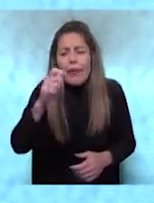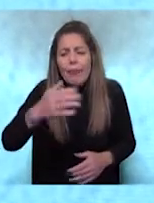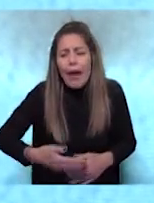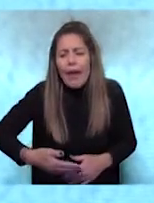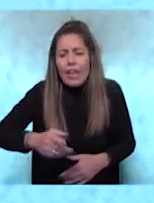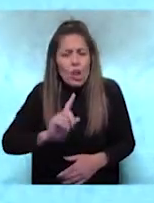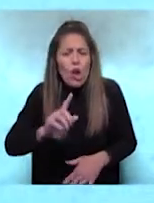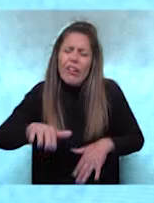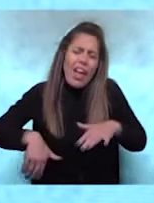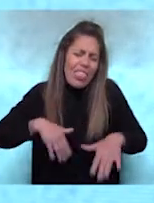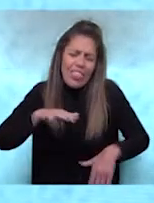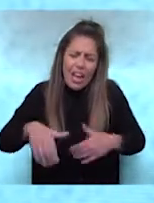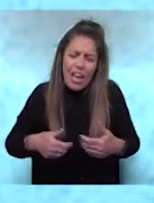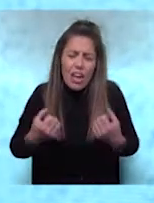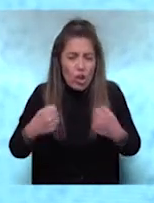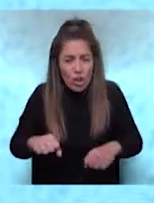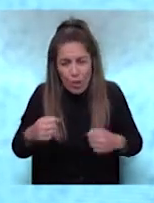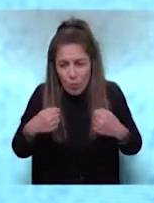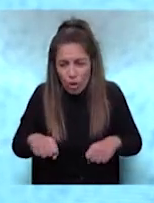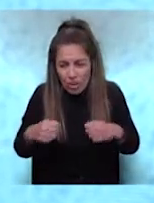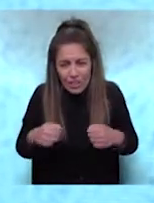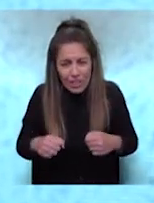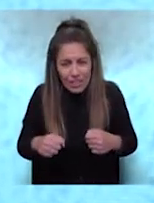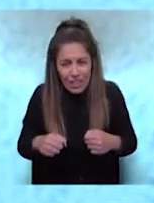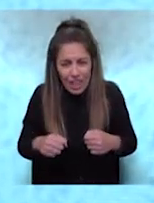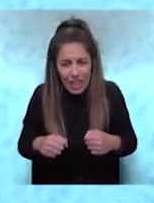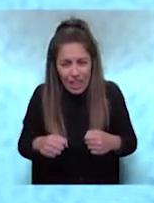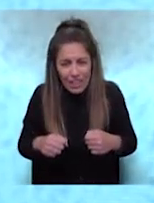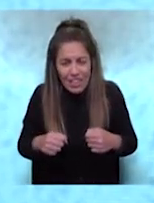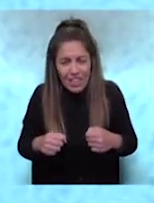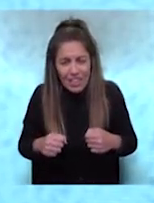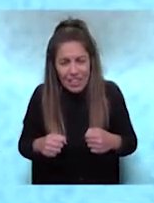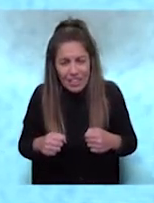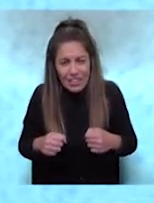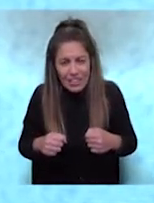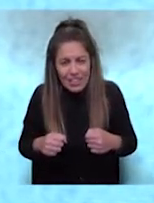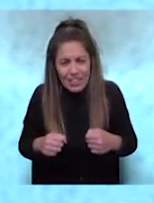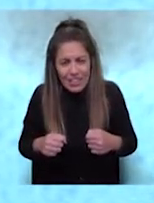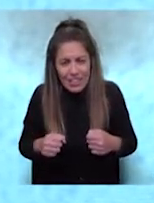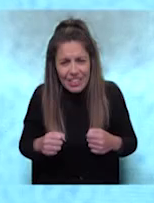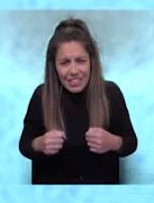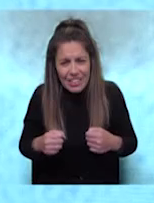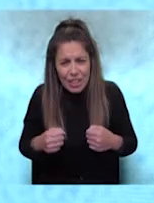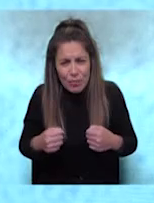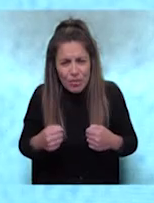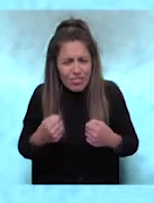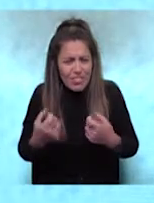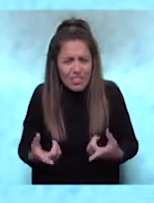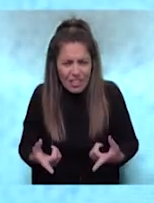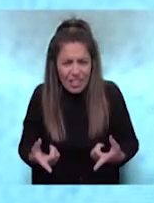No, los deportistas que tratamos de tirar las trabas del cuerpo humano, no sé